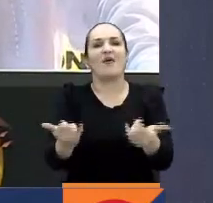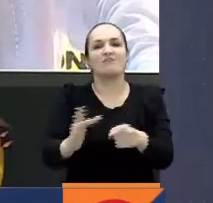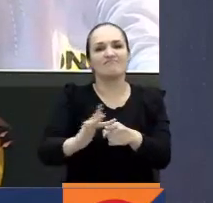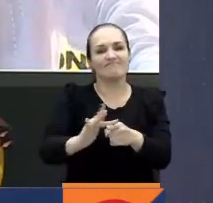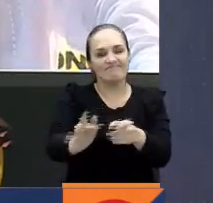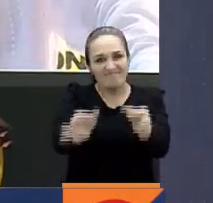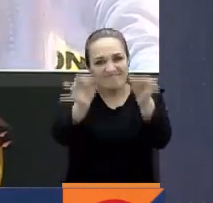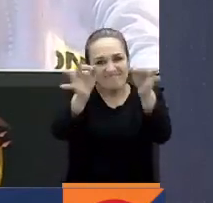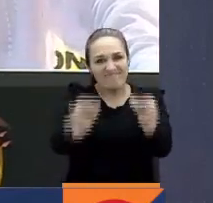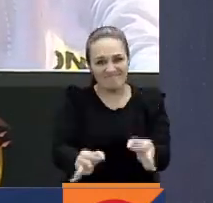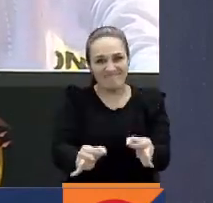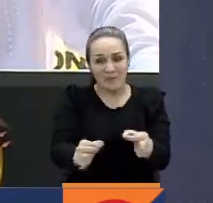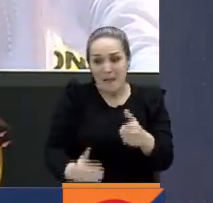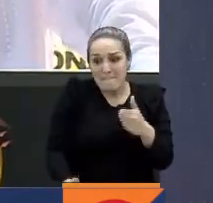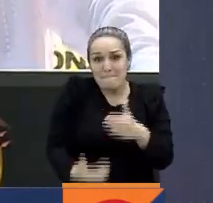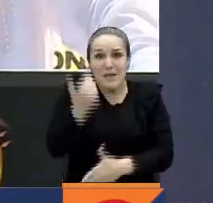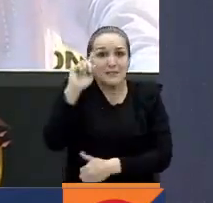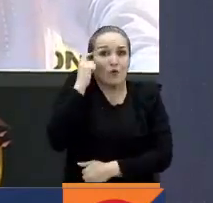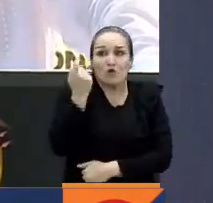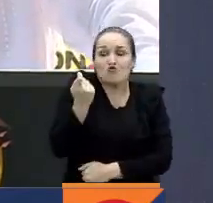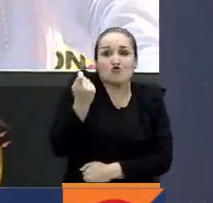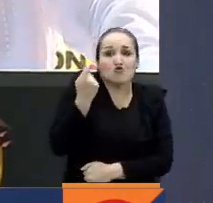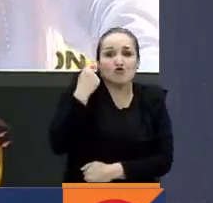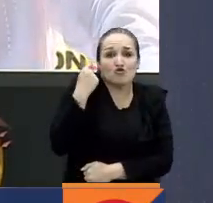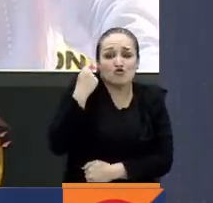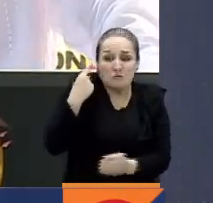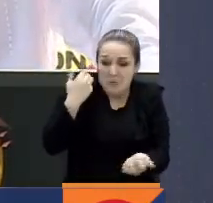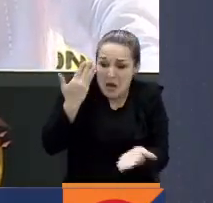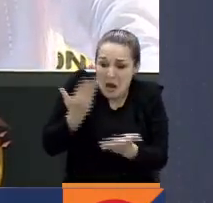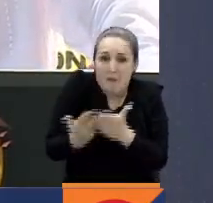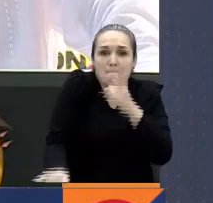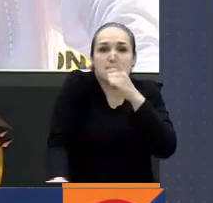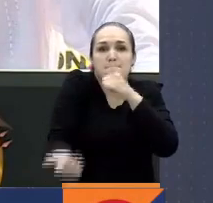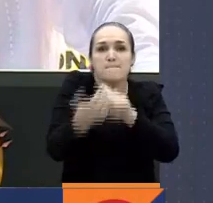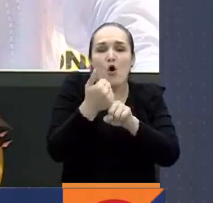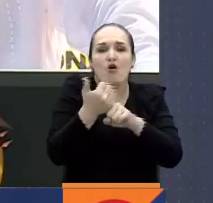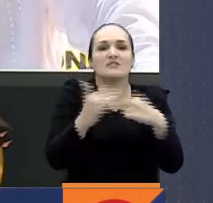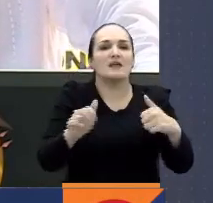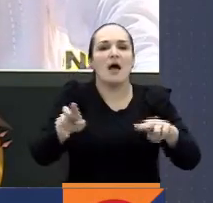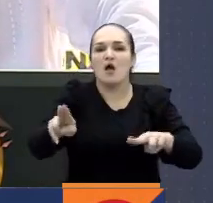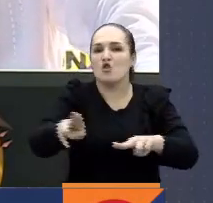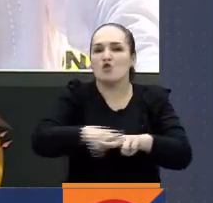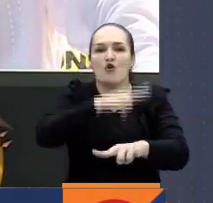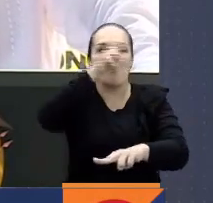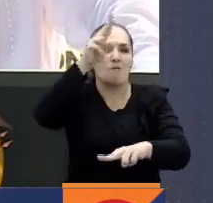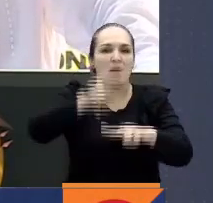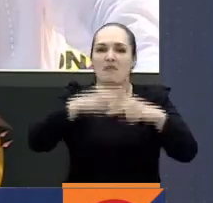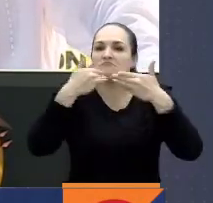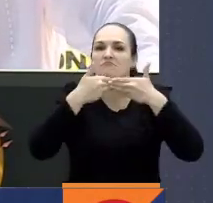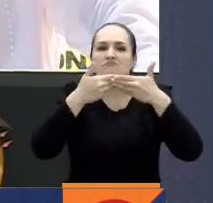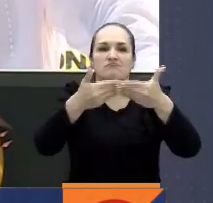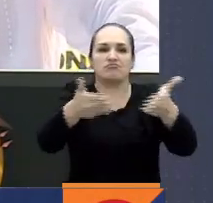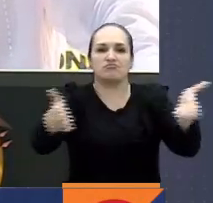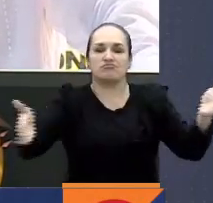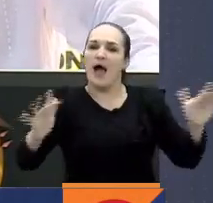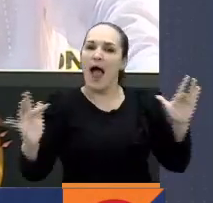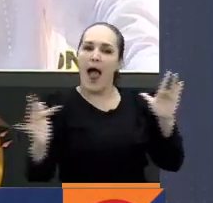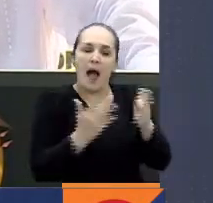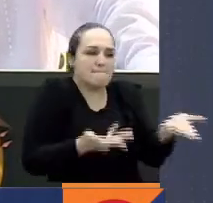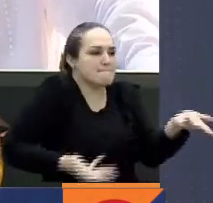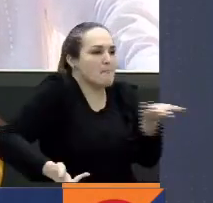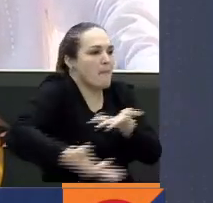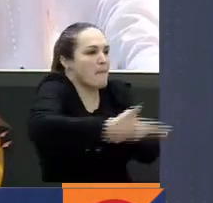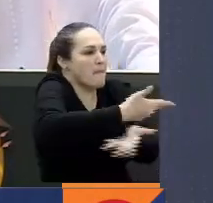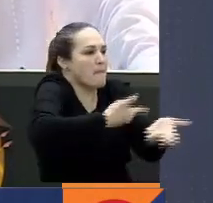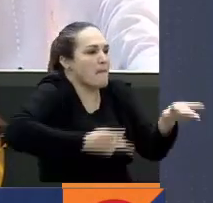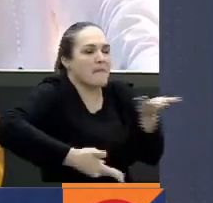los primeros días de este gobierno, poder normalizar su situación cotidiana y